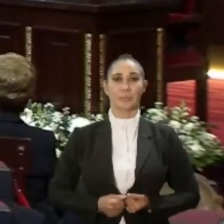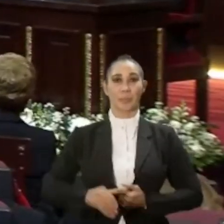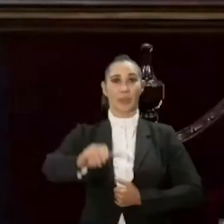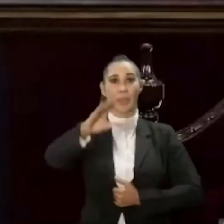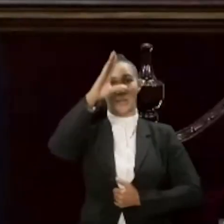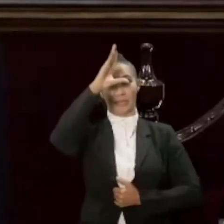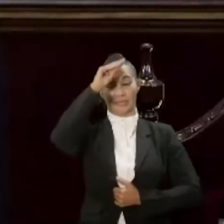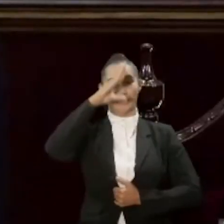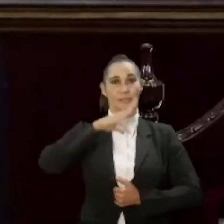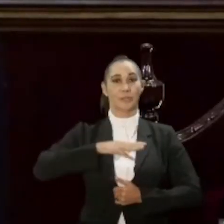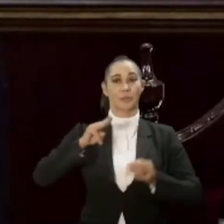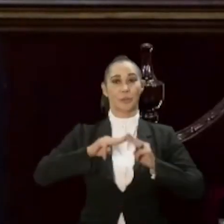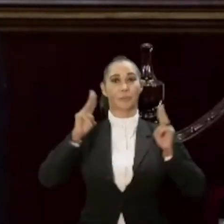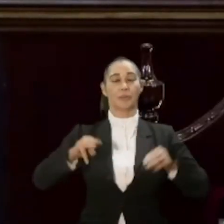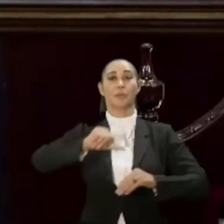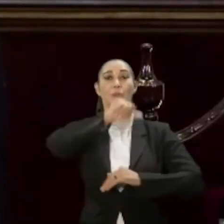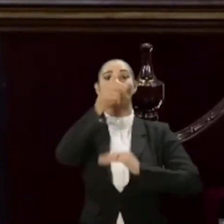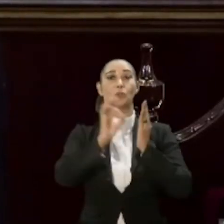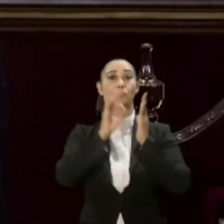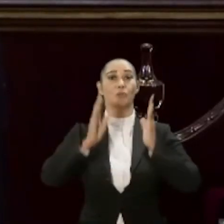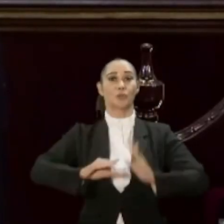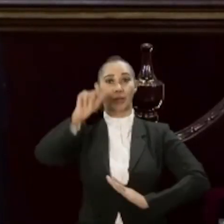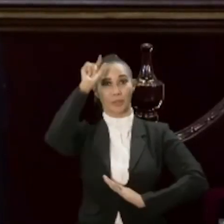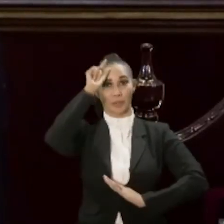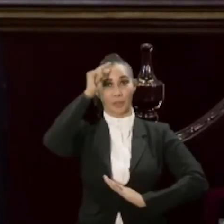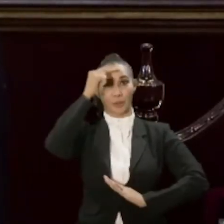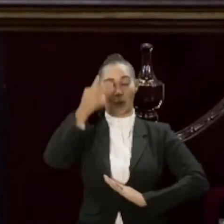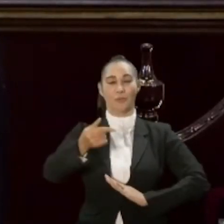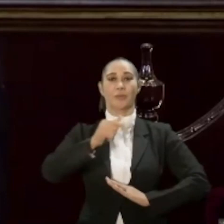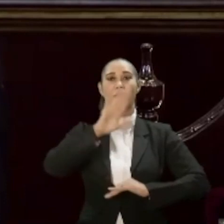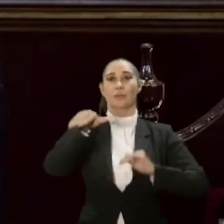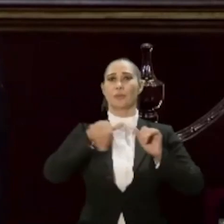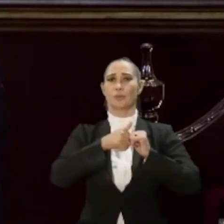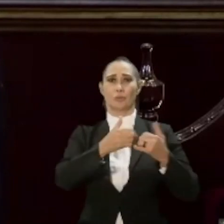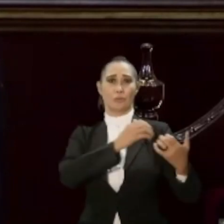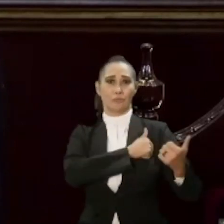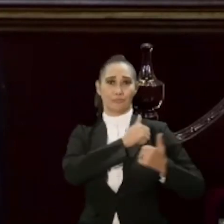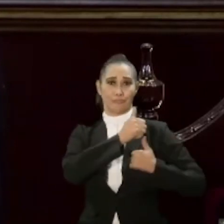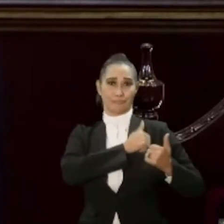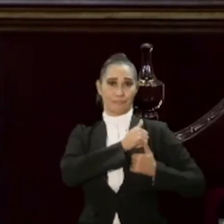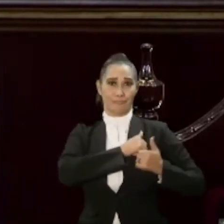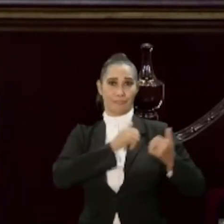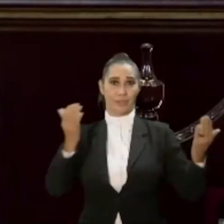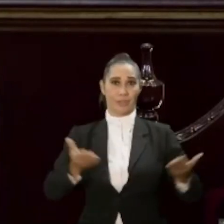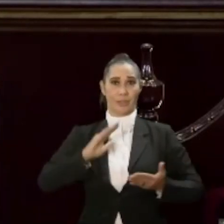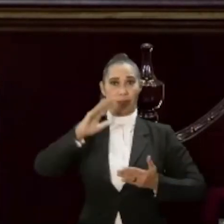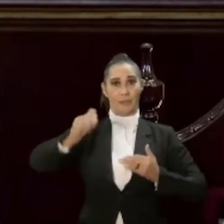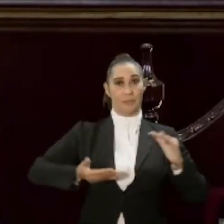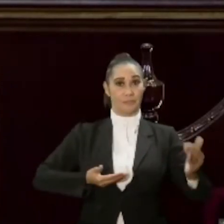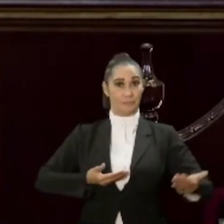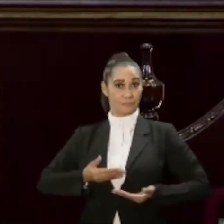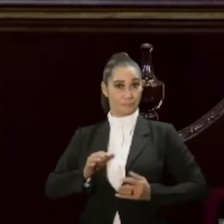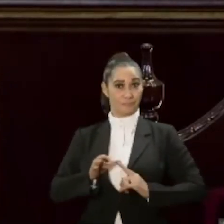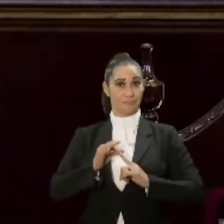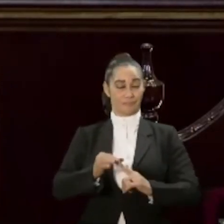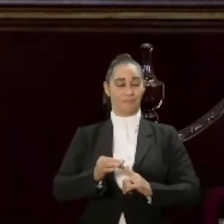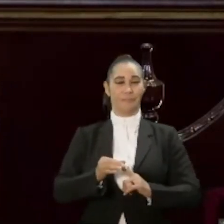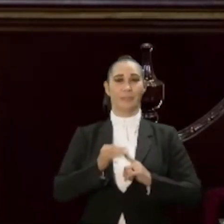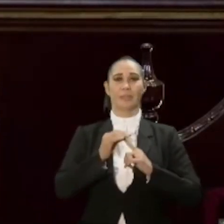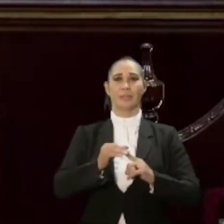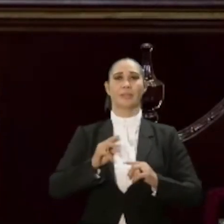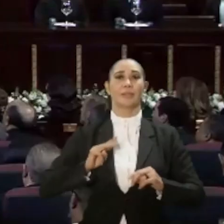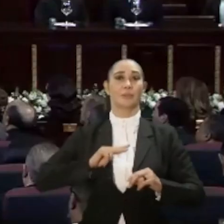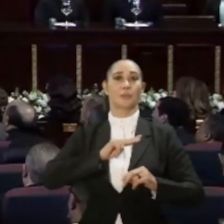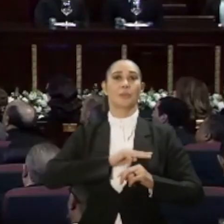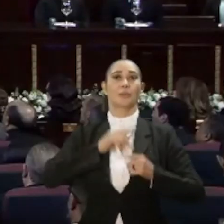señores ministros y demás funcionarios del gobierno, autoridades civiles y militares, invitados especiales, distinguidos